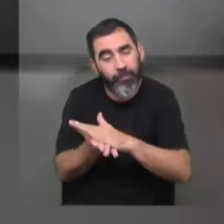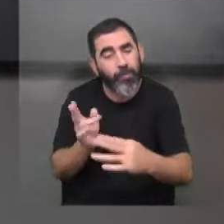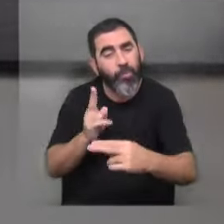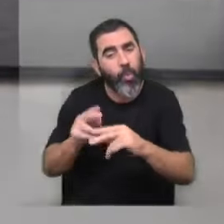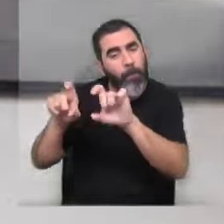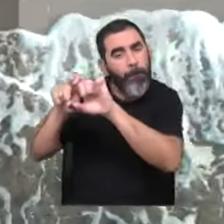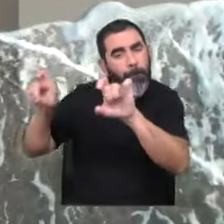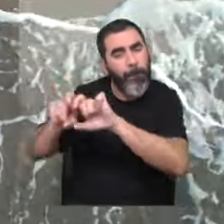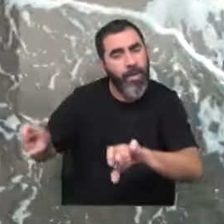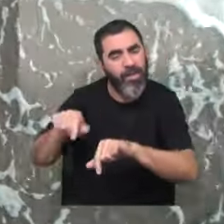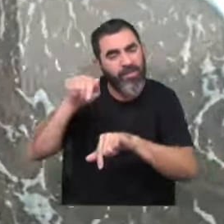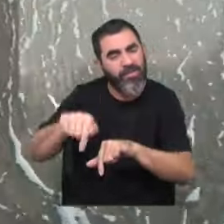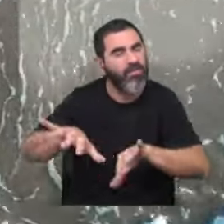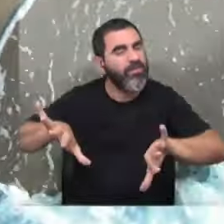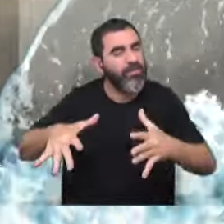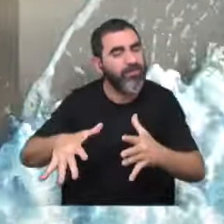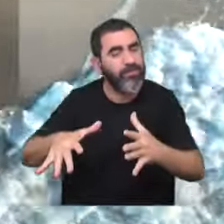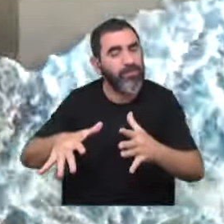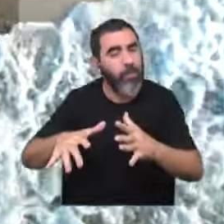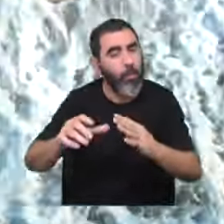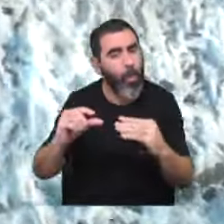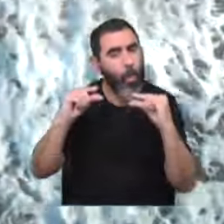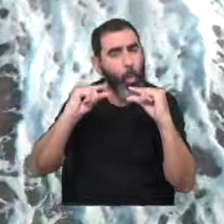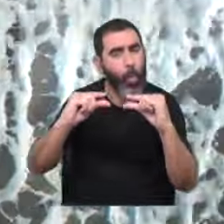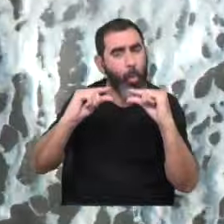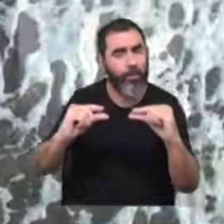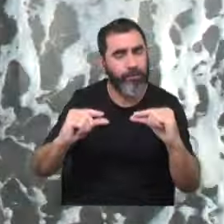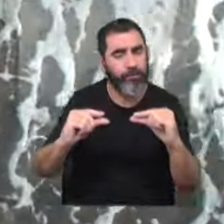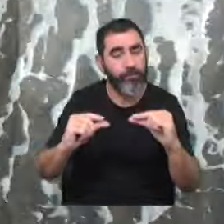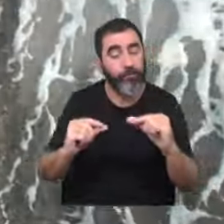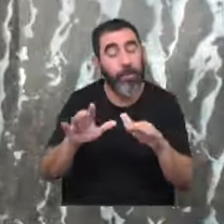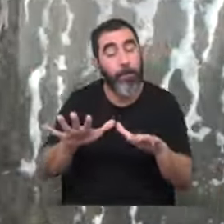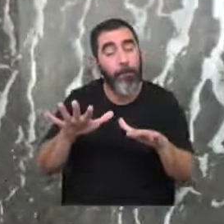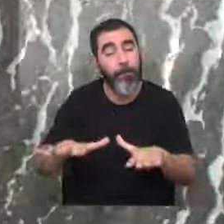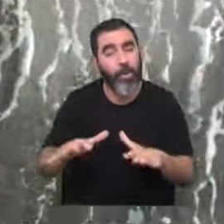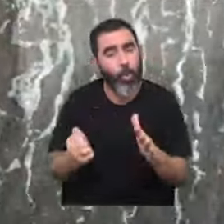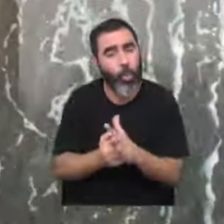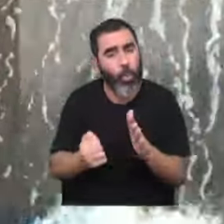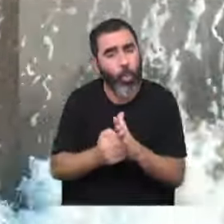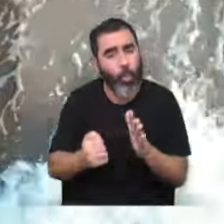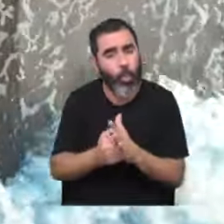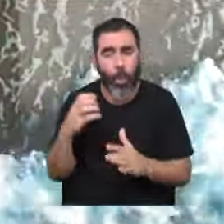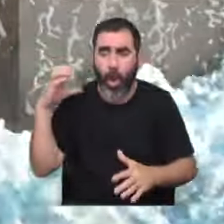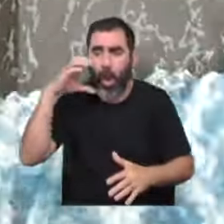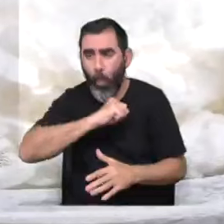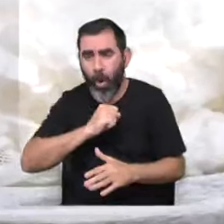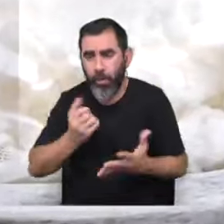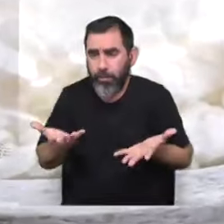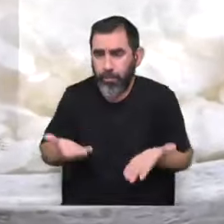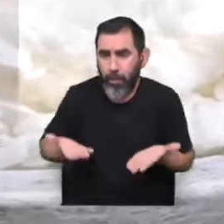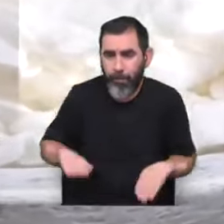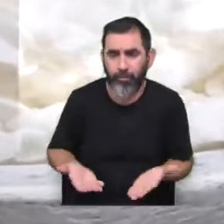fascia plantar medial, que esta cada vez se hizo más gruesa, lo cual genera que nuestro pie sea más rígido y capaz de soportar la carga.